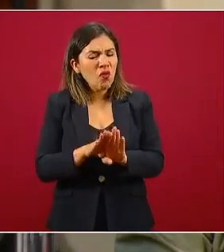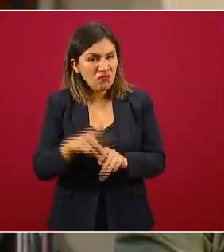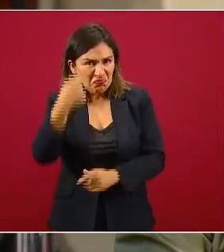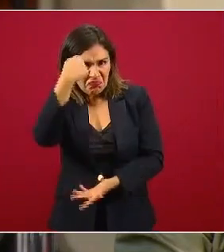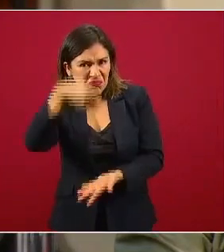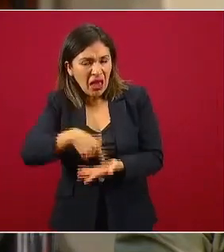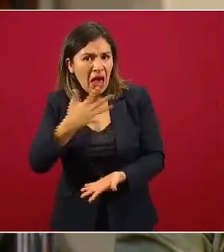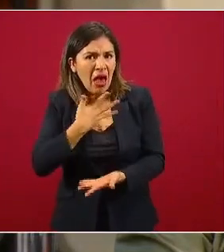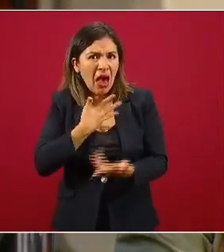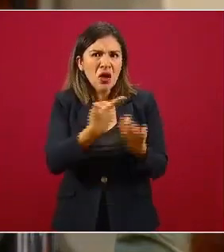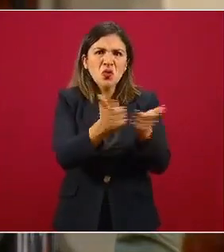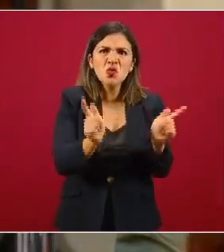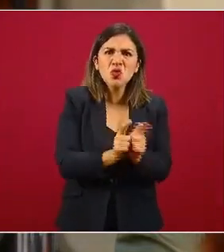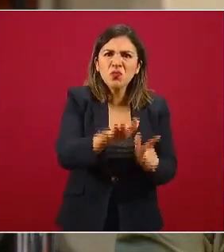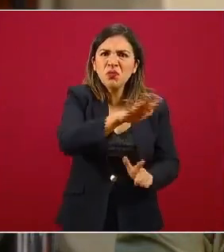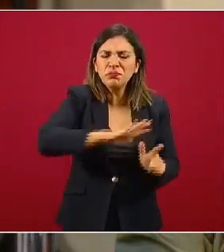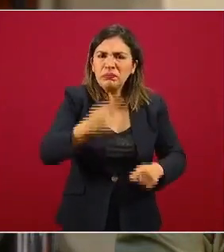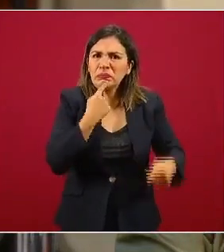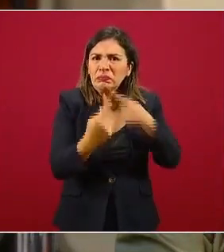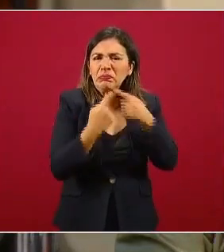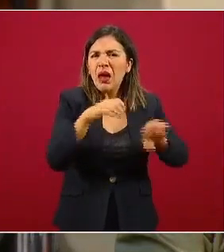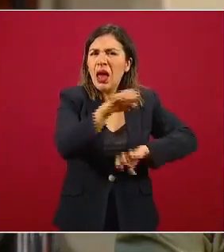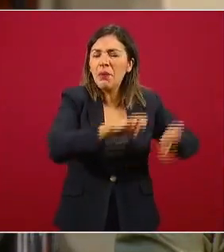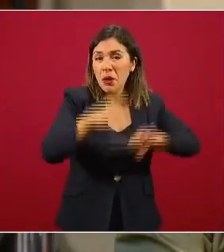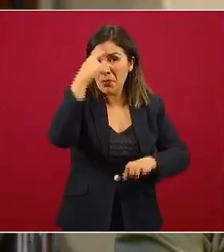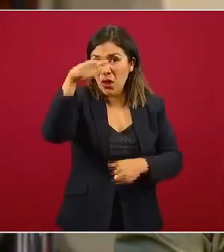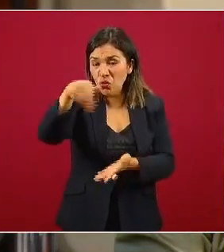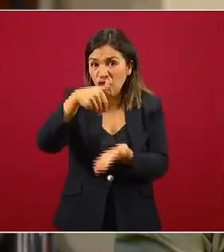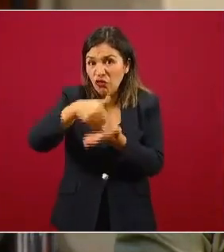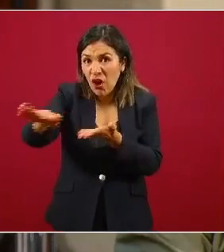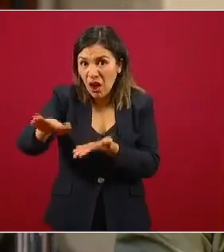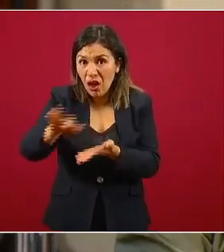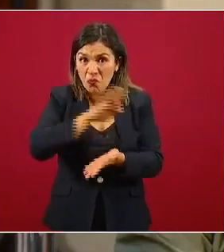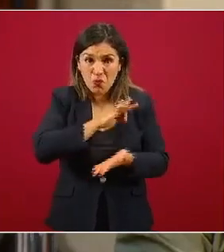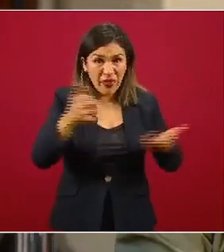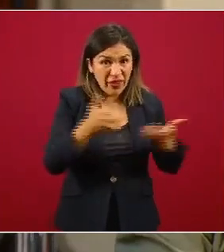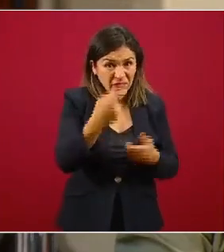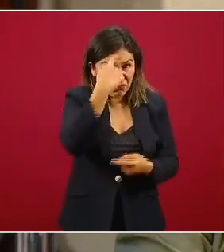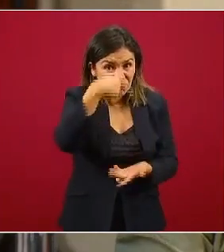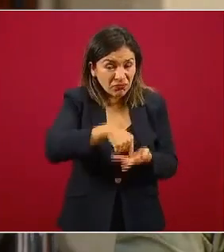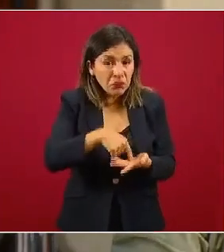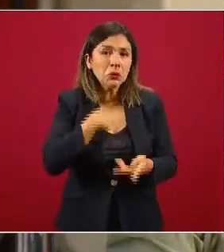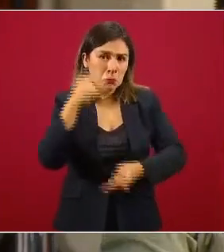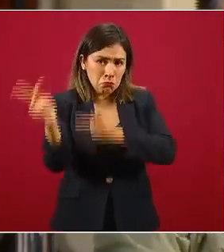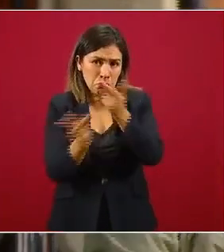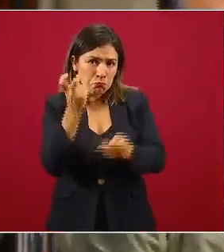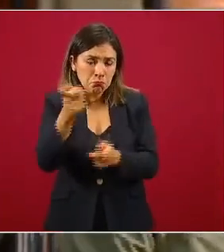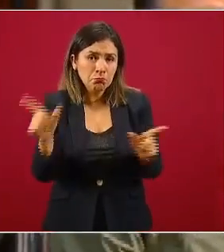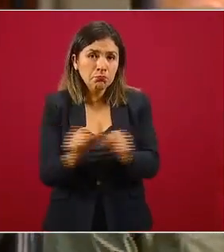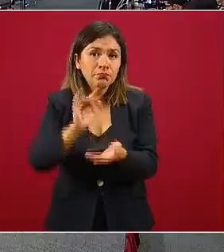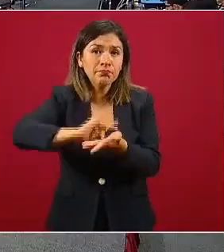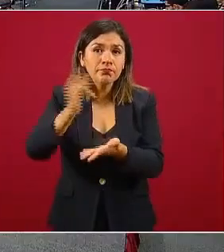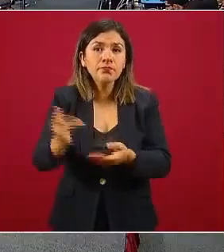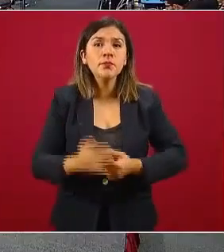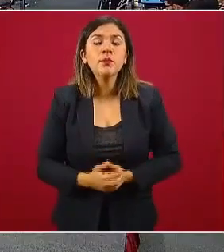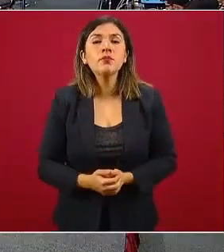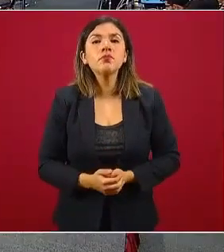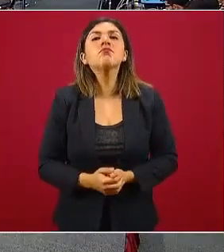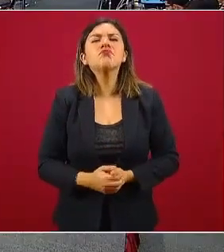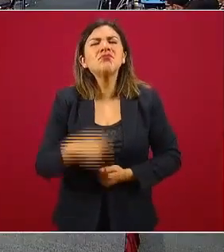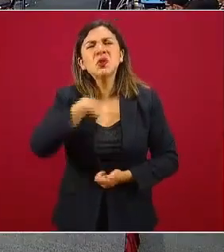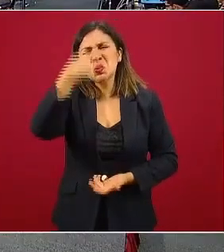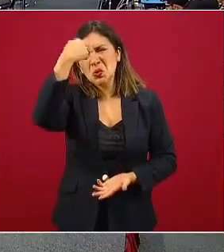empresarios, políticos para sacarlo de Palacio? ¿Cree que lo puedan lograr? Esos serían mis cuestionamientos. Gracias. Yo creo